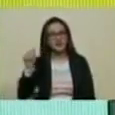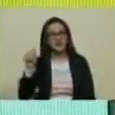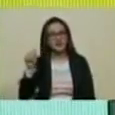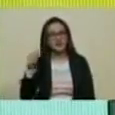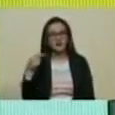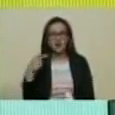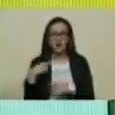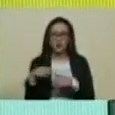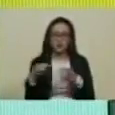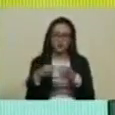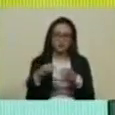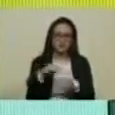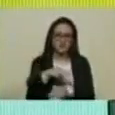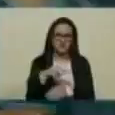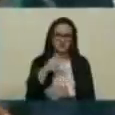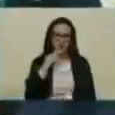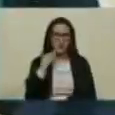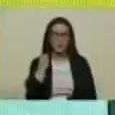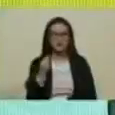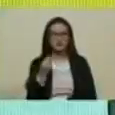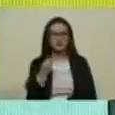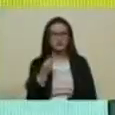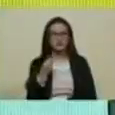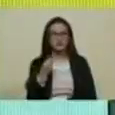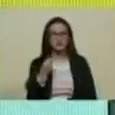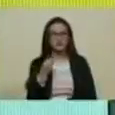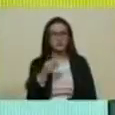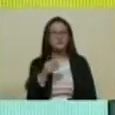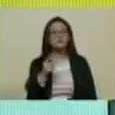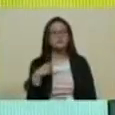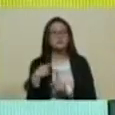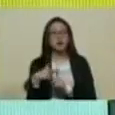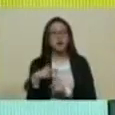compañero ministro de la Juventud y la OVE,